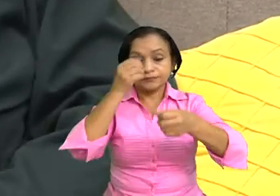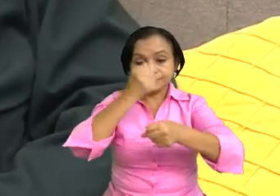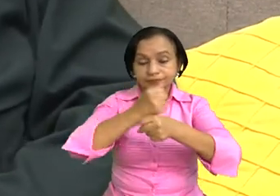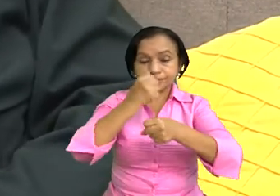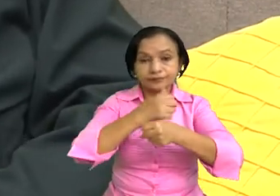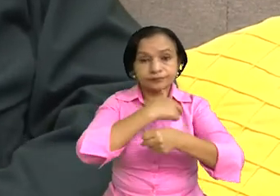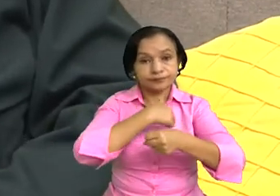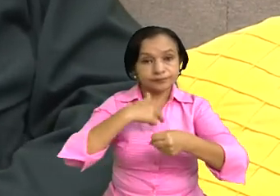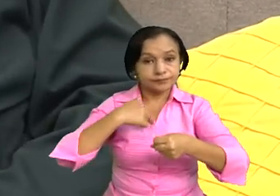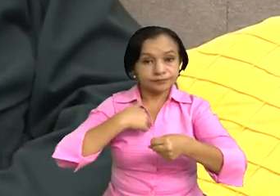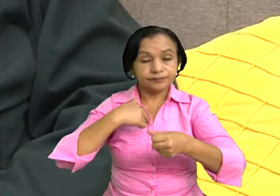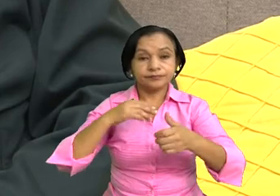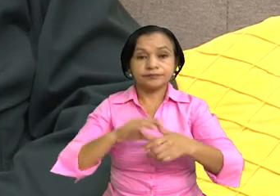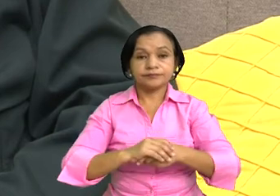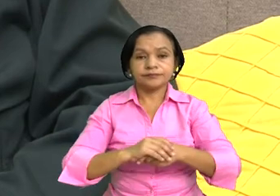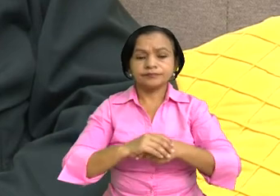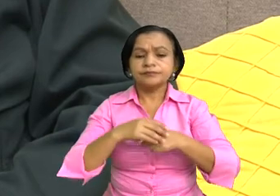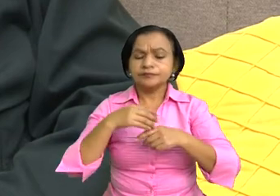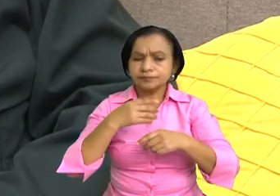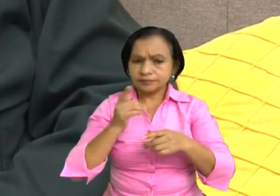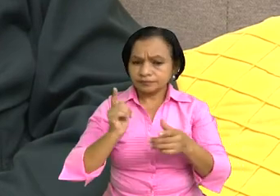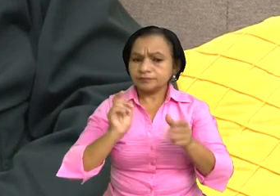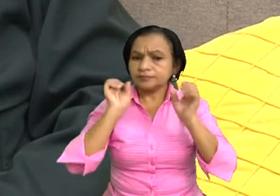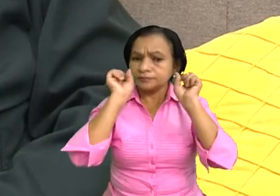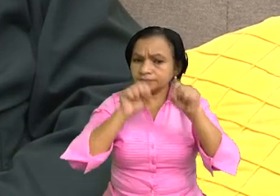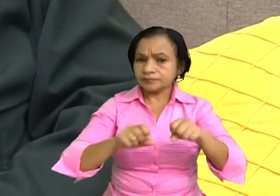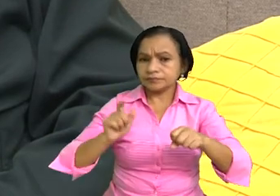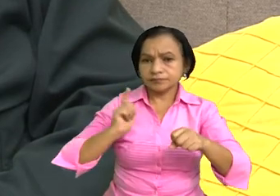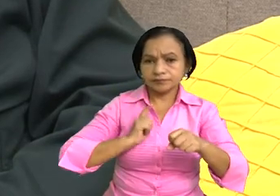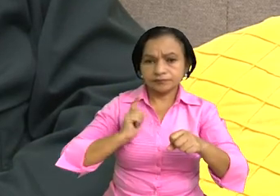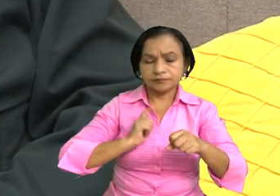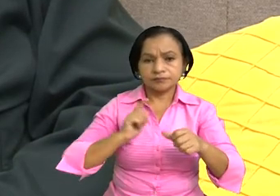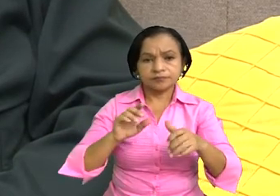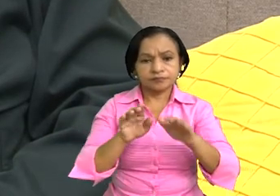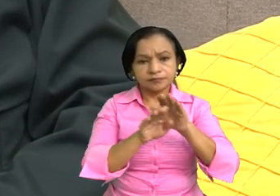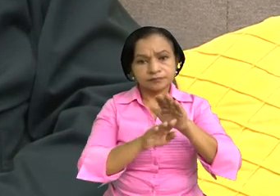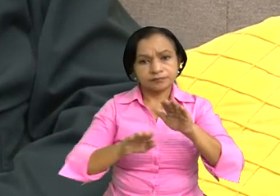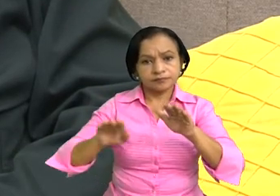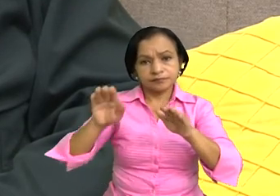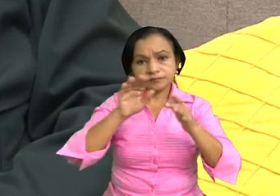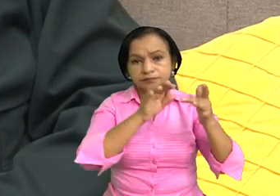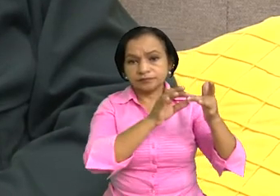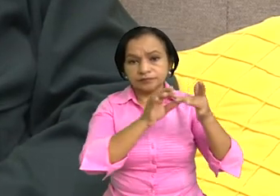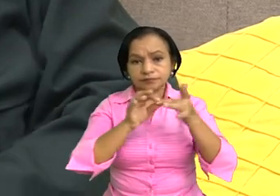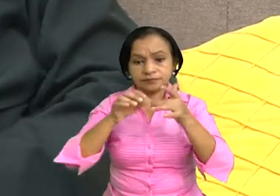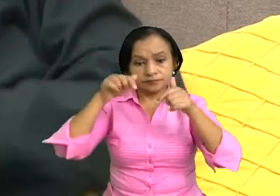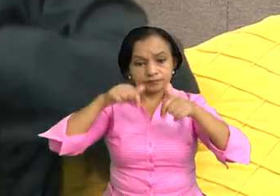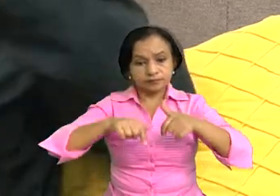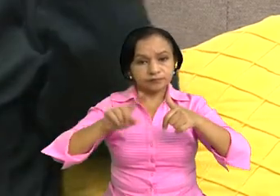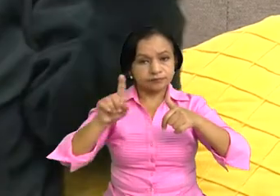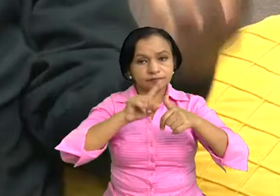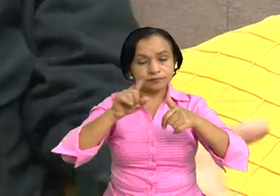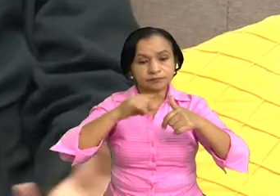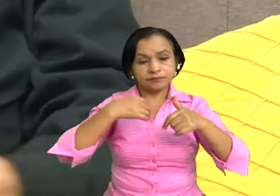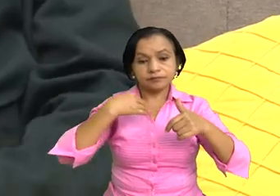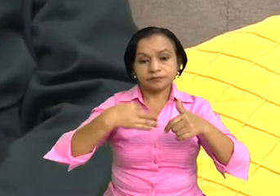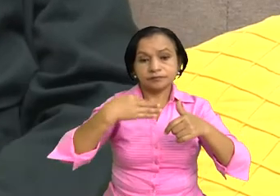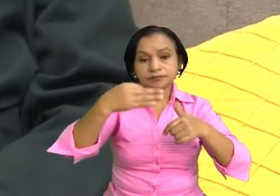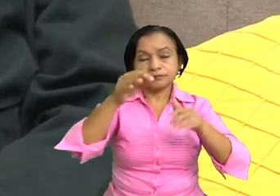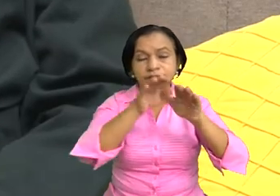campo tengan no un impacto inmediato, sino un efecto